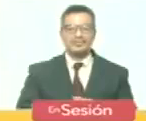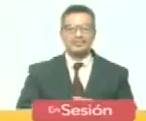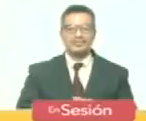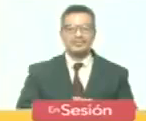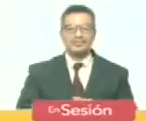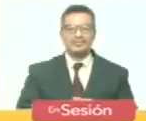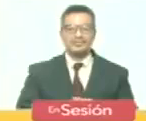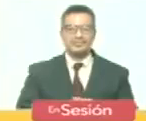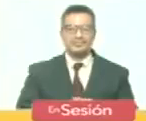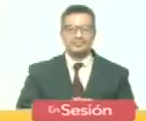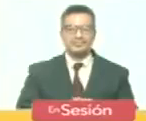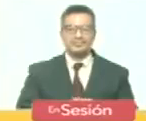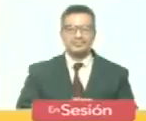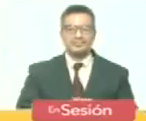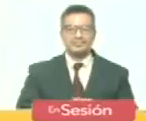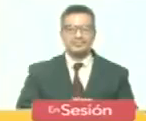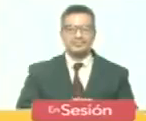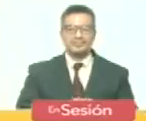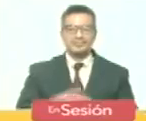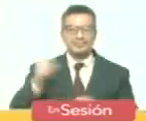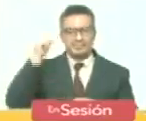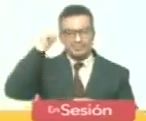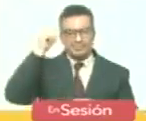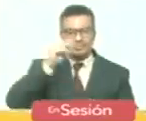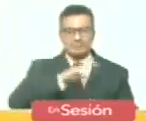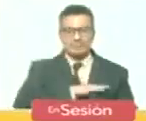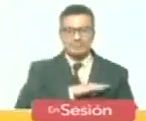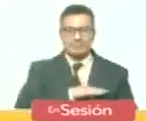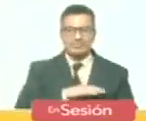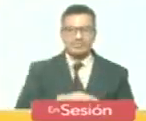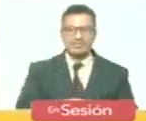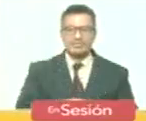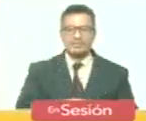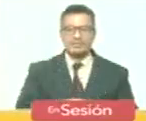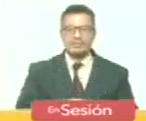Oye, yo con